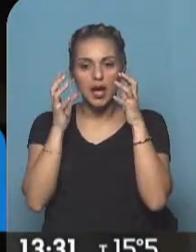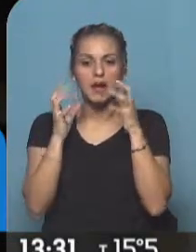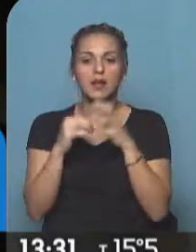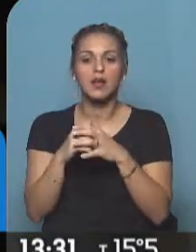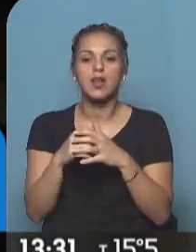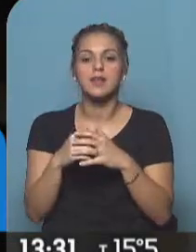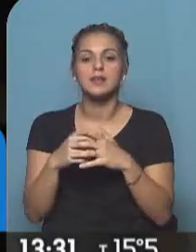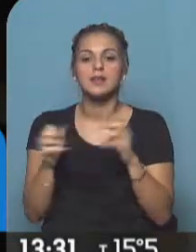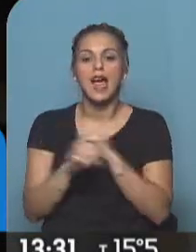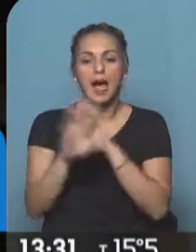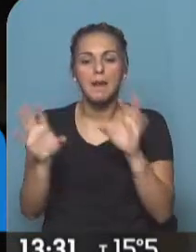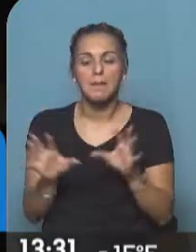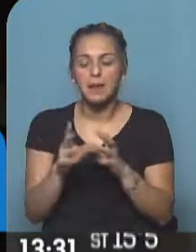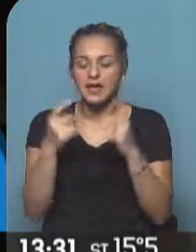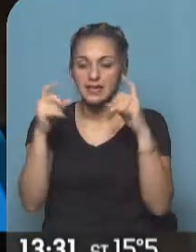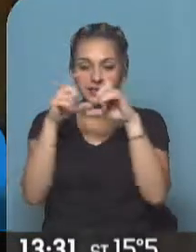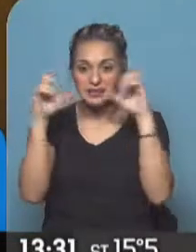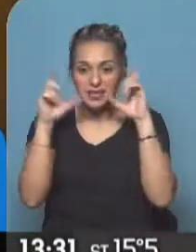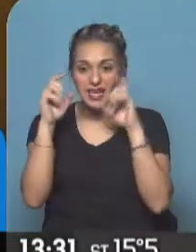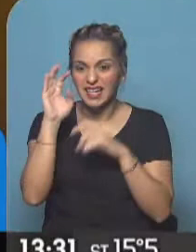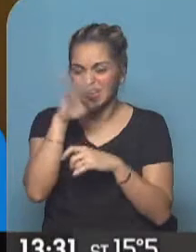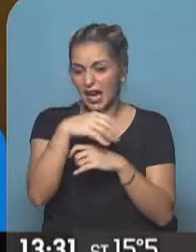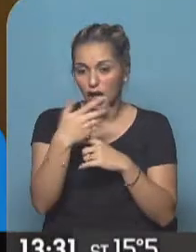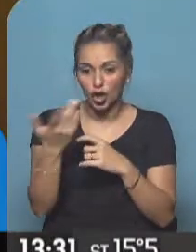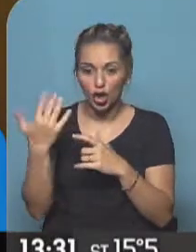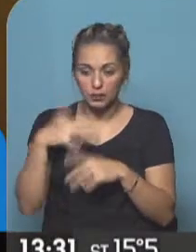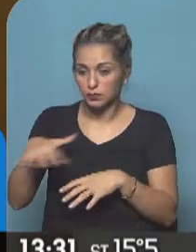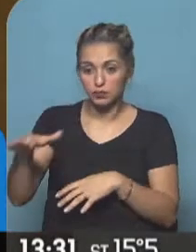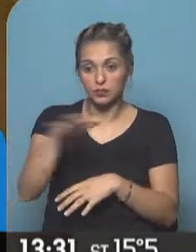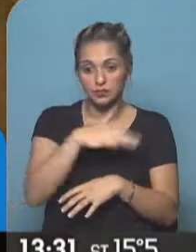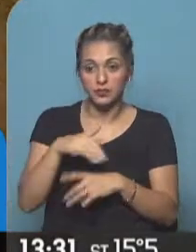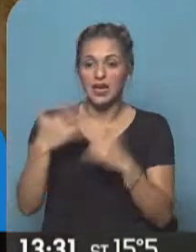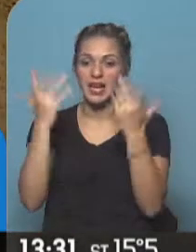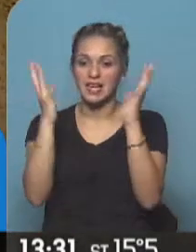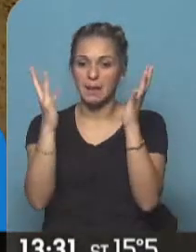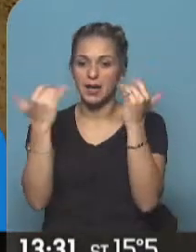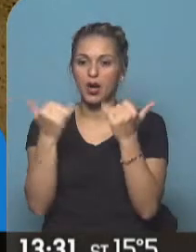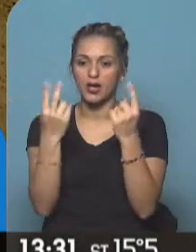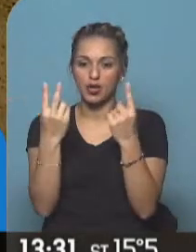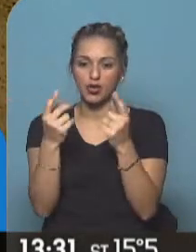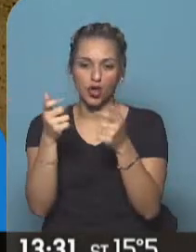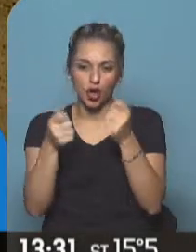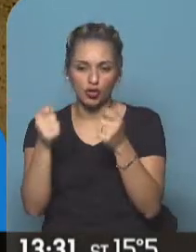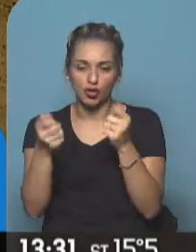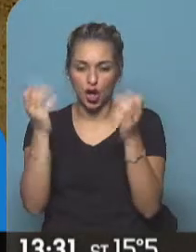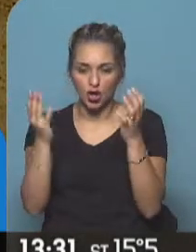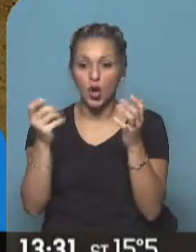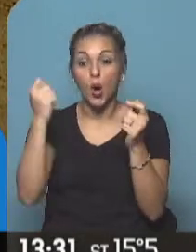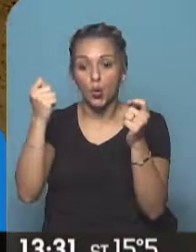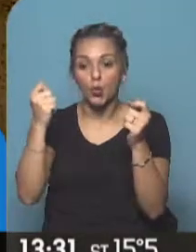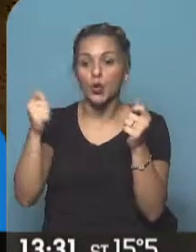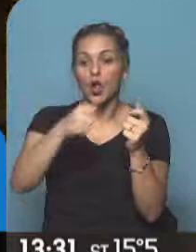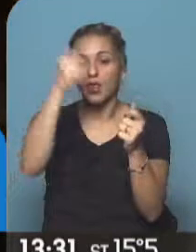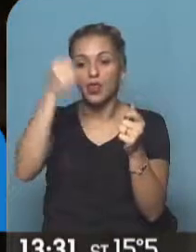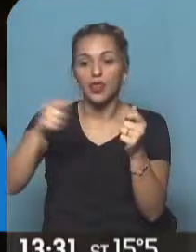un espacio negro alrededor suyo. Y en las manos tiene 2 controles. Con uno puede dibujar y con